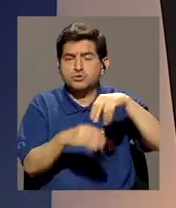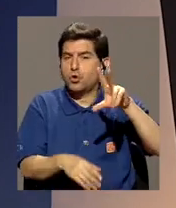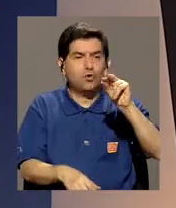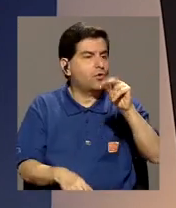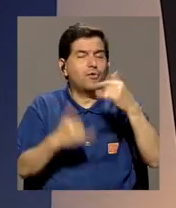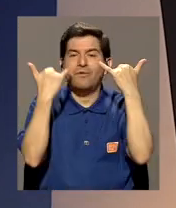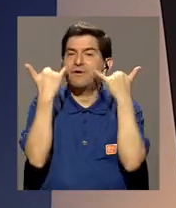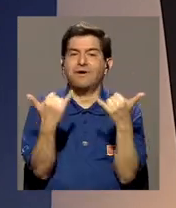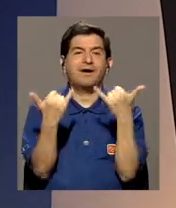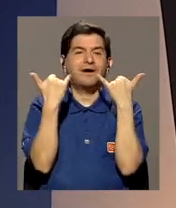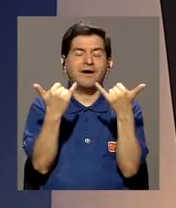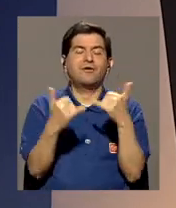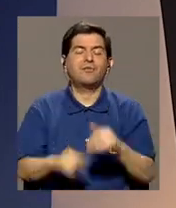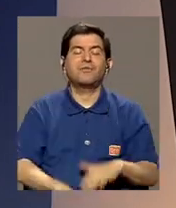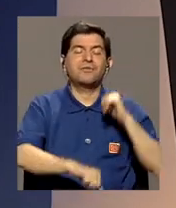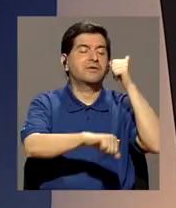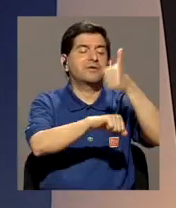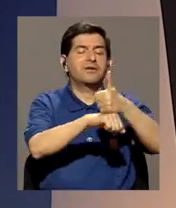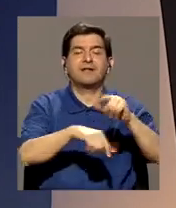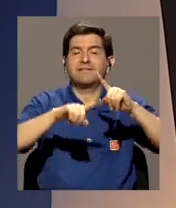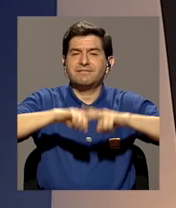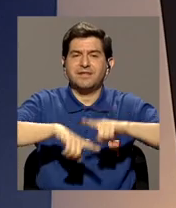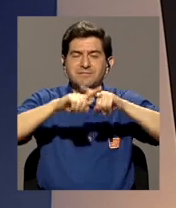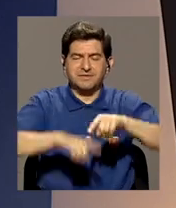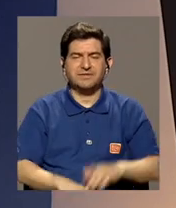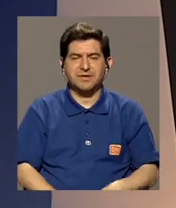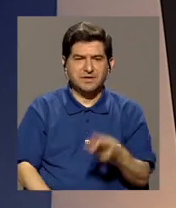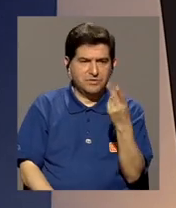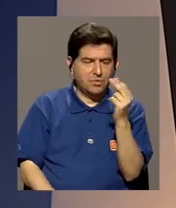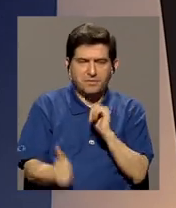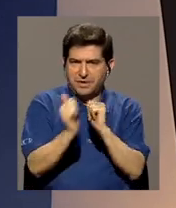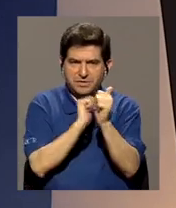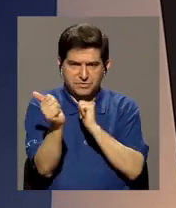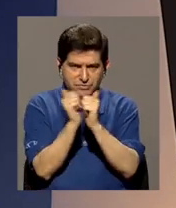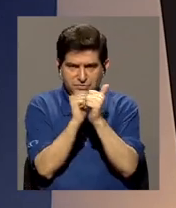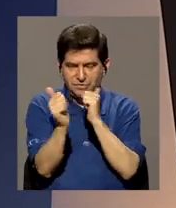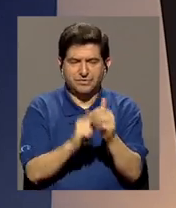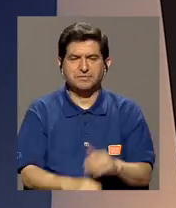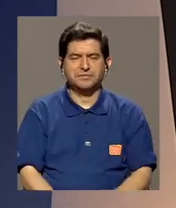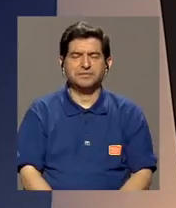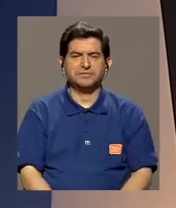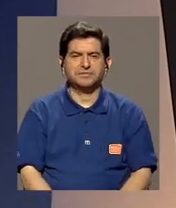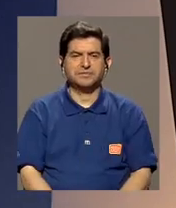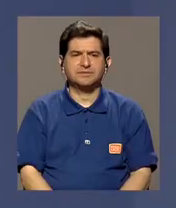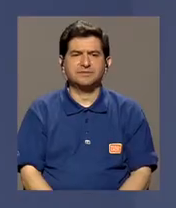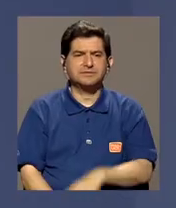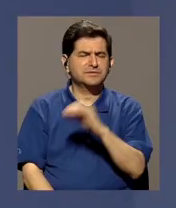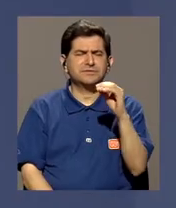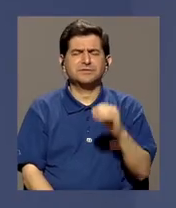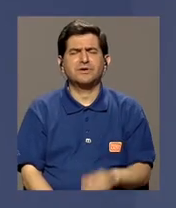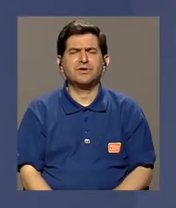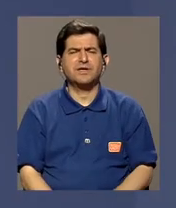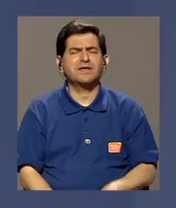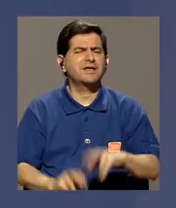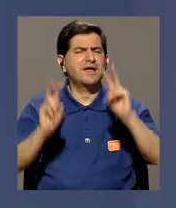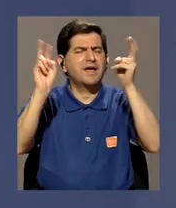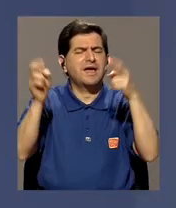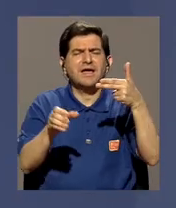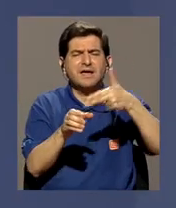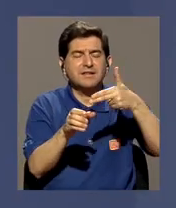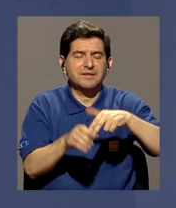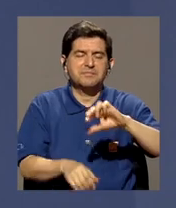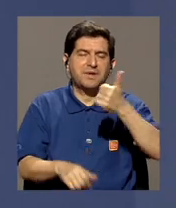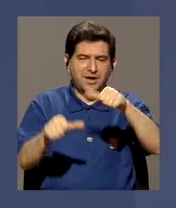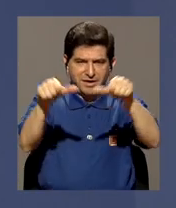inversiones no ahora vamos a tener que fijar las según cuál es un precio competitivo en el vamos a dar el salto hidrocarburos don carlos garcía